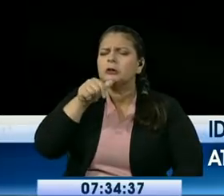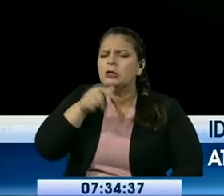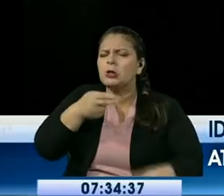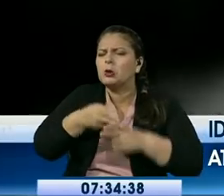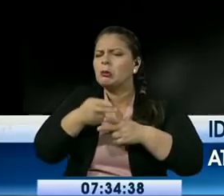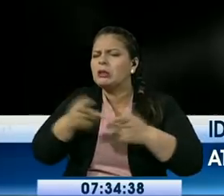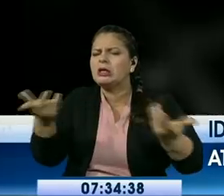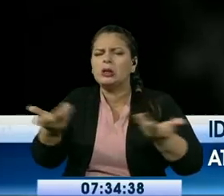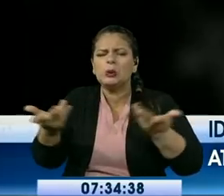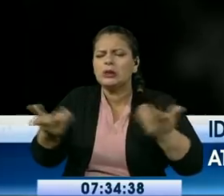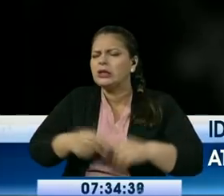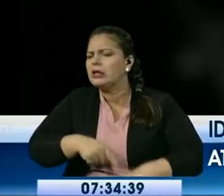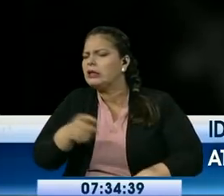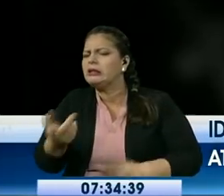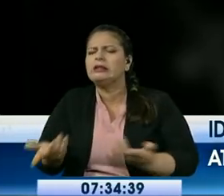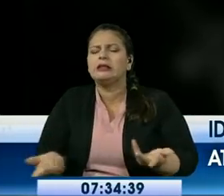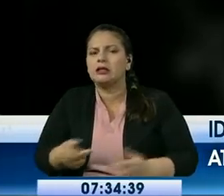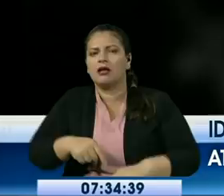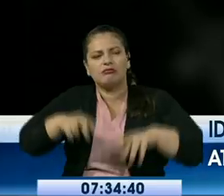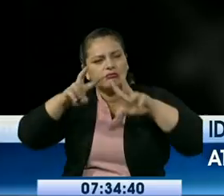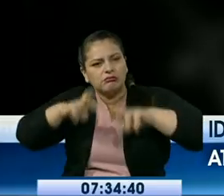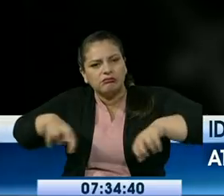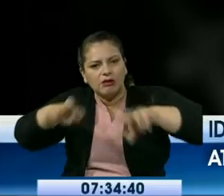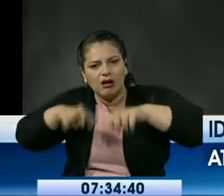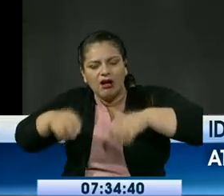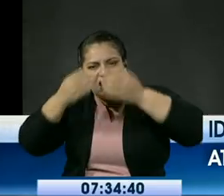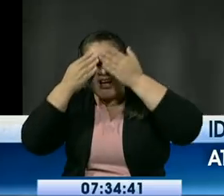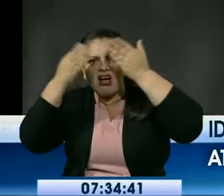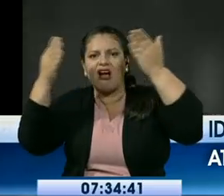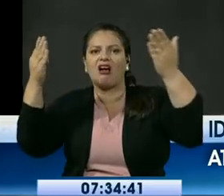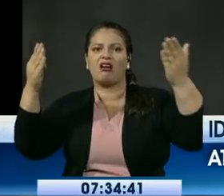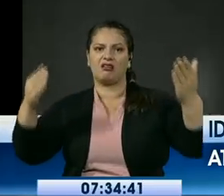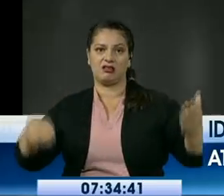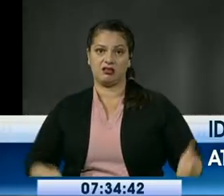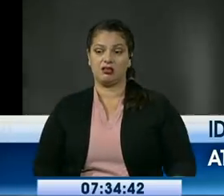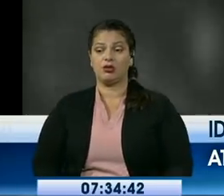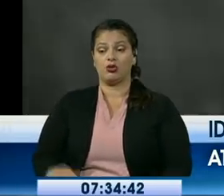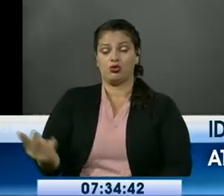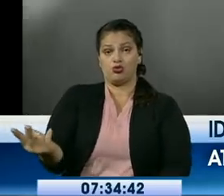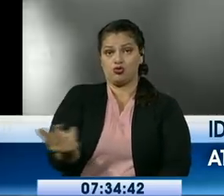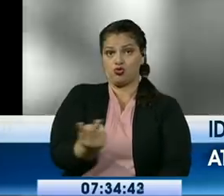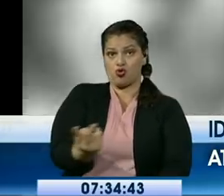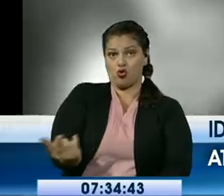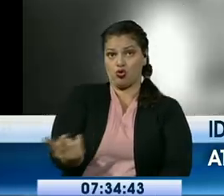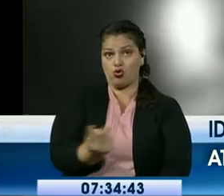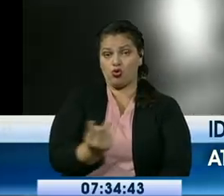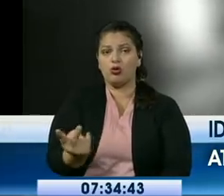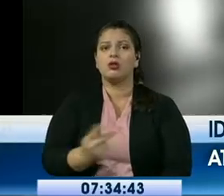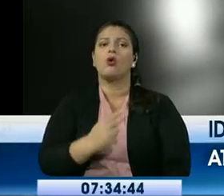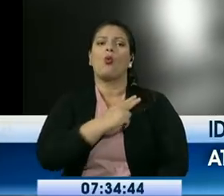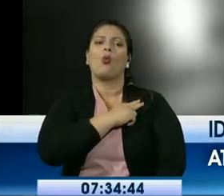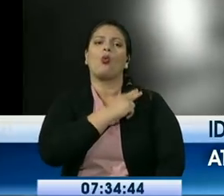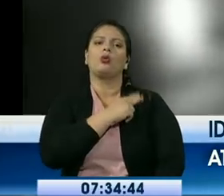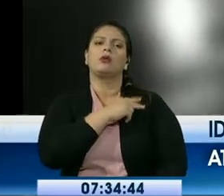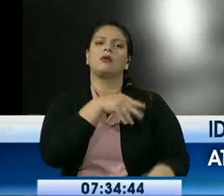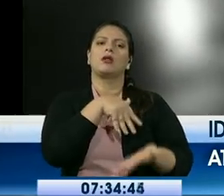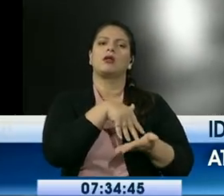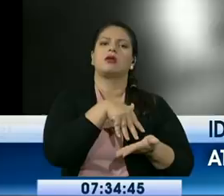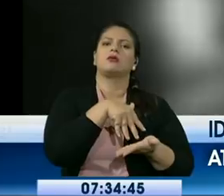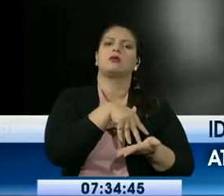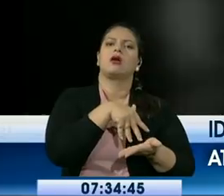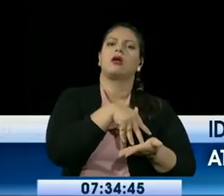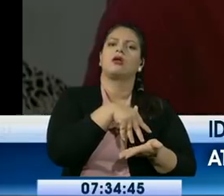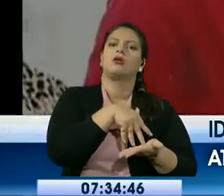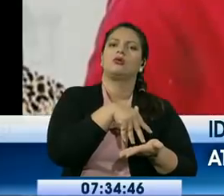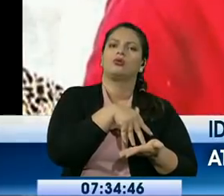se subieron en un taxi informal para ir a sus casas en el Cantón Durán. Ellos aseguran que esa era la carrera de la muerte.